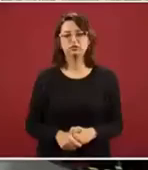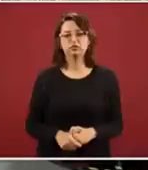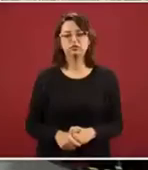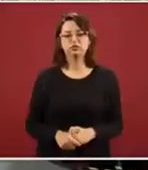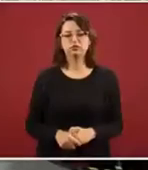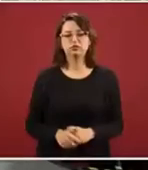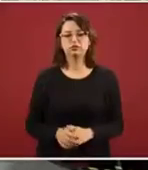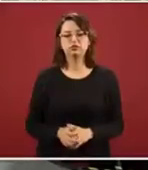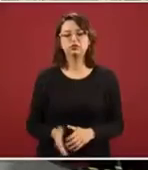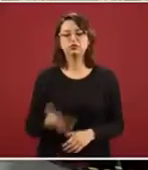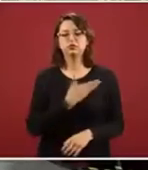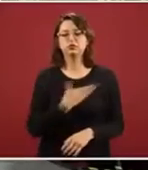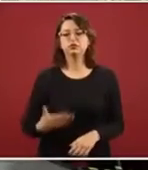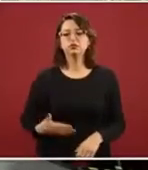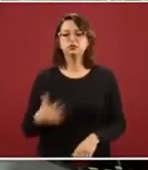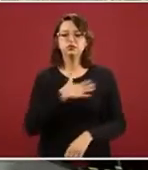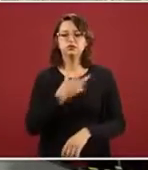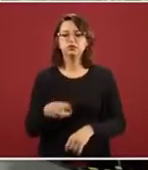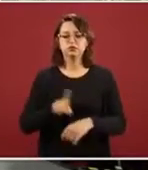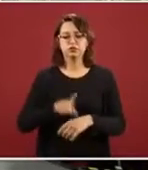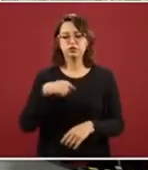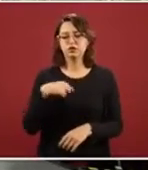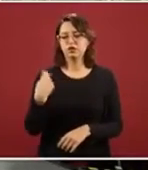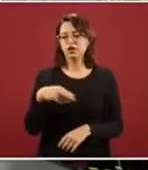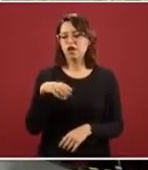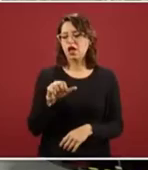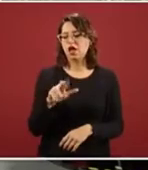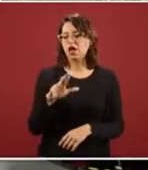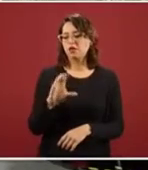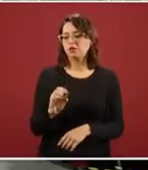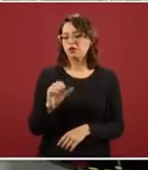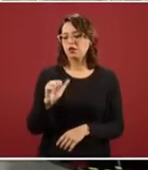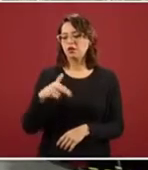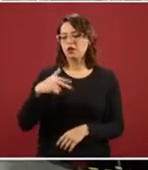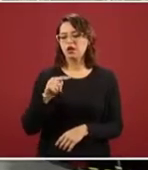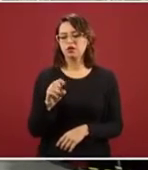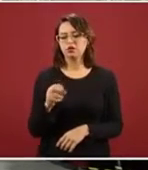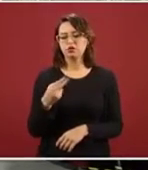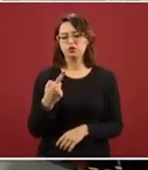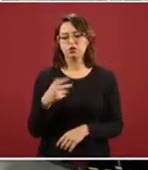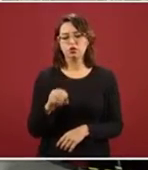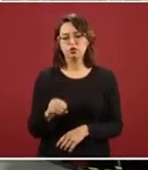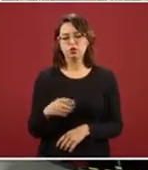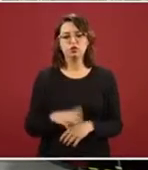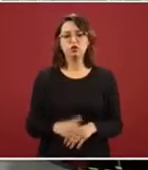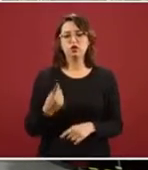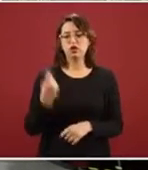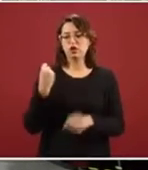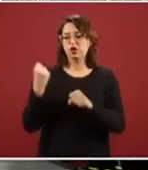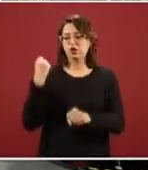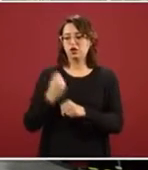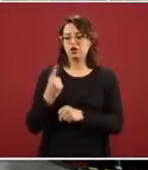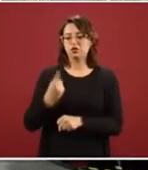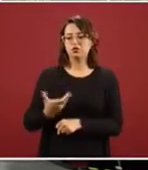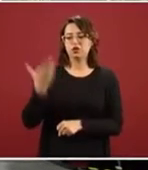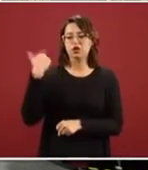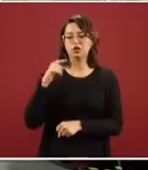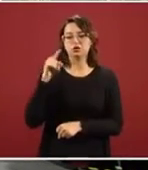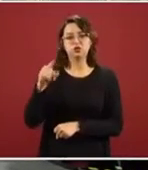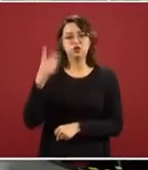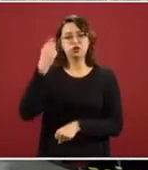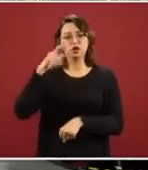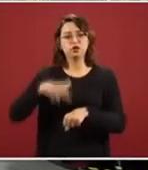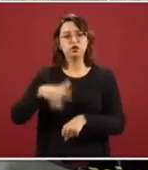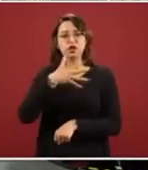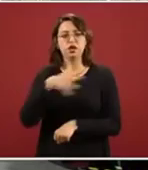Presidente, buenos días. Marco Antonio Olvera, del diario Bajo Palabra. Hace una hora el CEO del banco HSBC ha difundido un